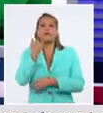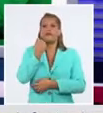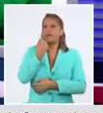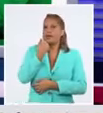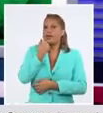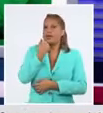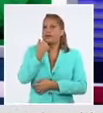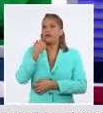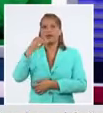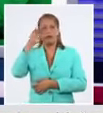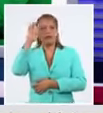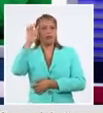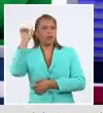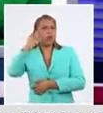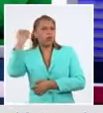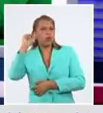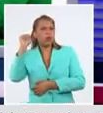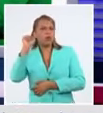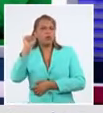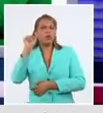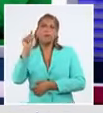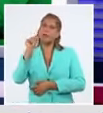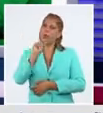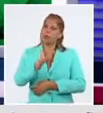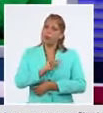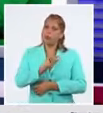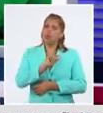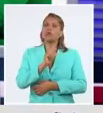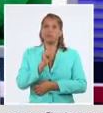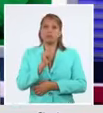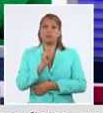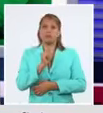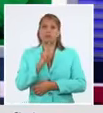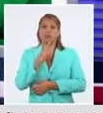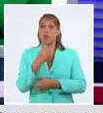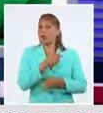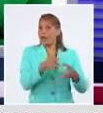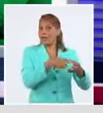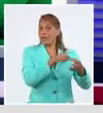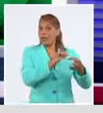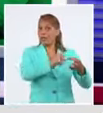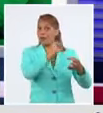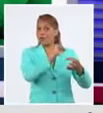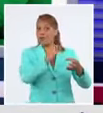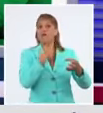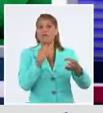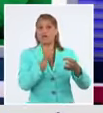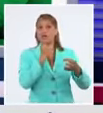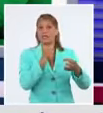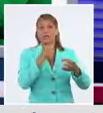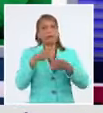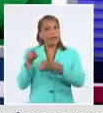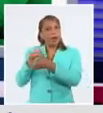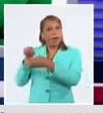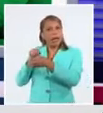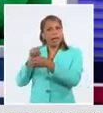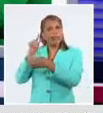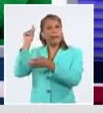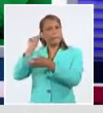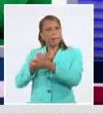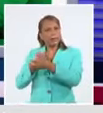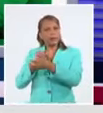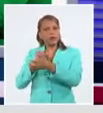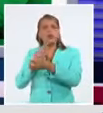enfermedad en una menor o mayor medida de esta sintomatología, que puede haber tenido un